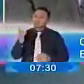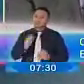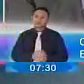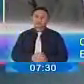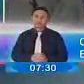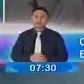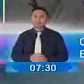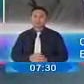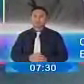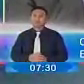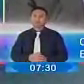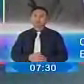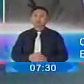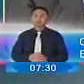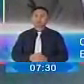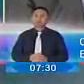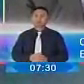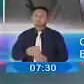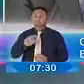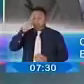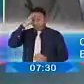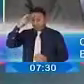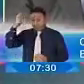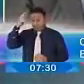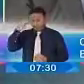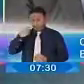Mire, Roberto, yo creo que la historia va a ser